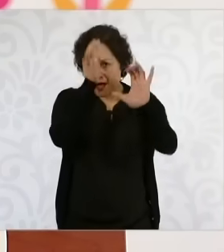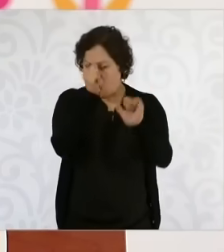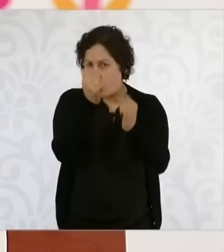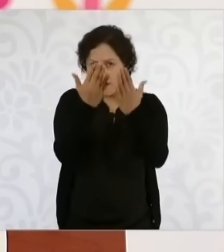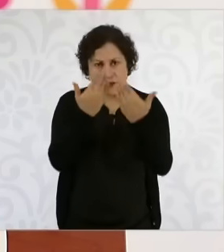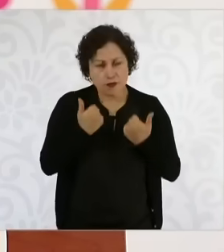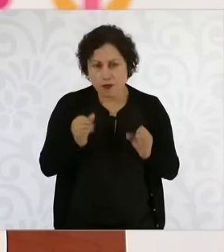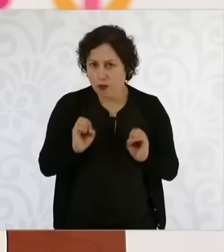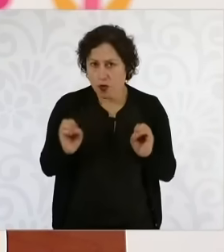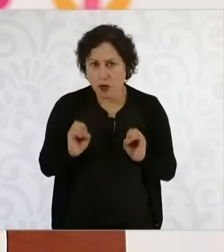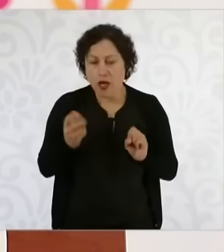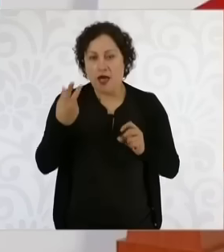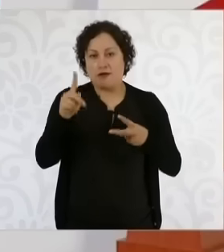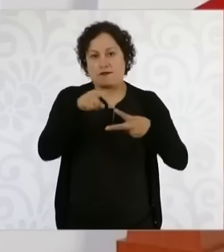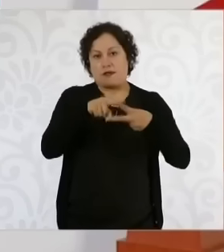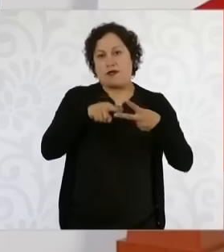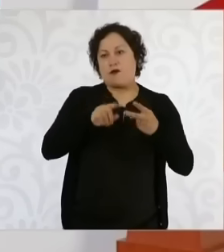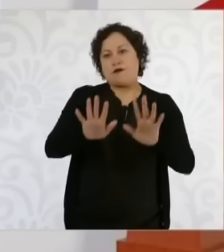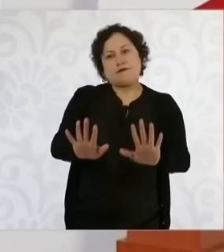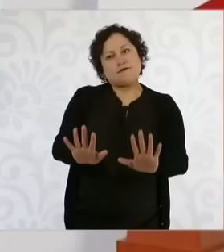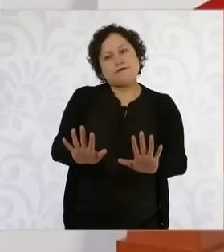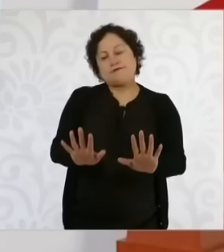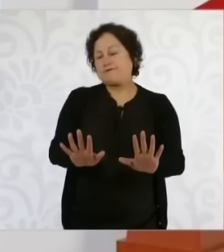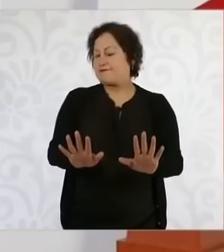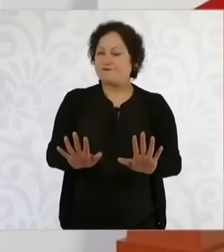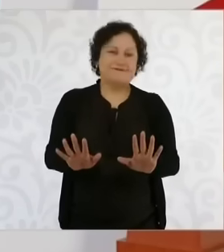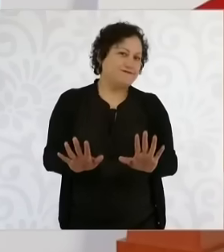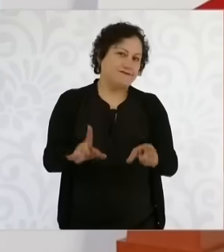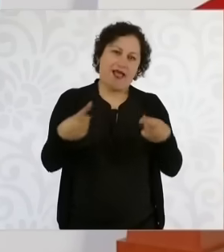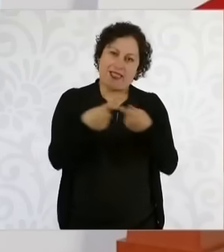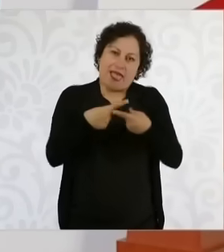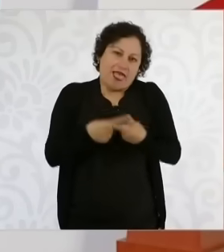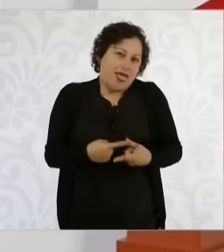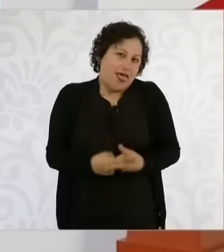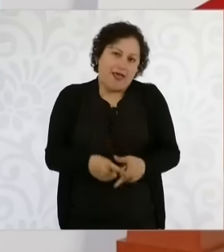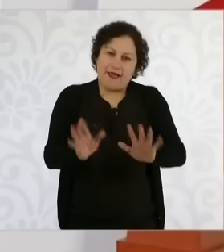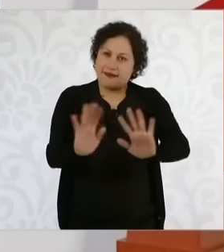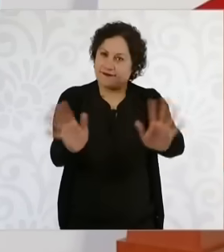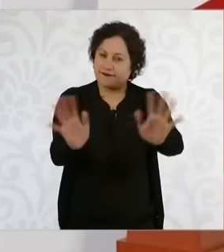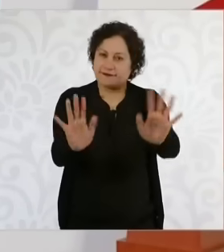Pero finalmente dicen, a ver, no, esto no puede ser.